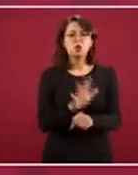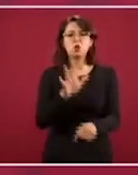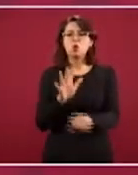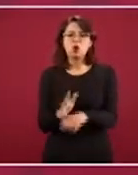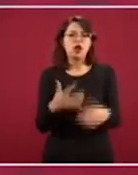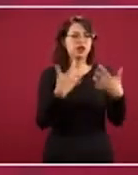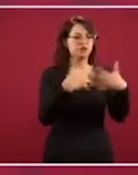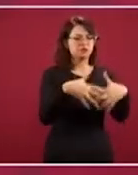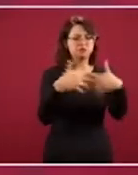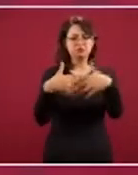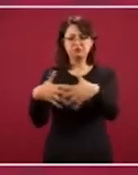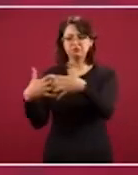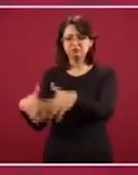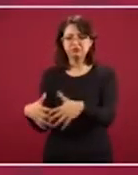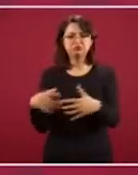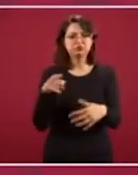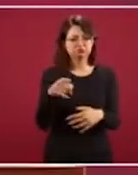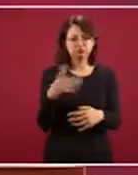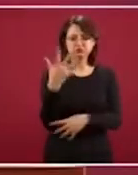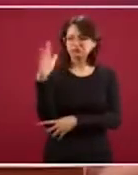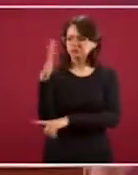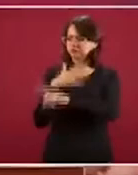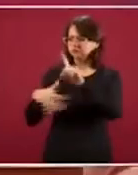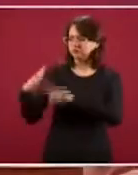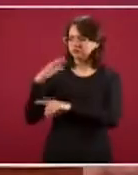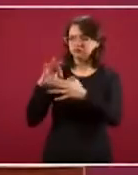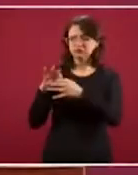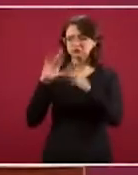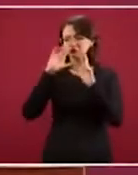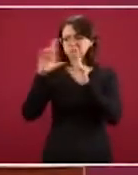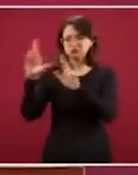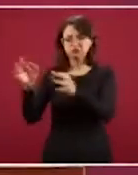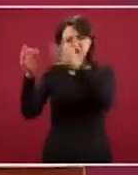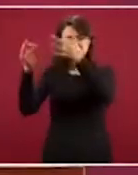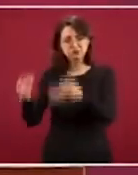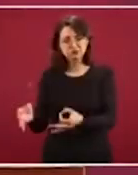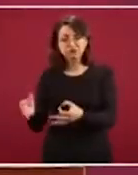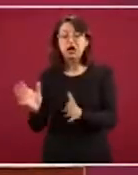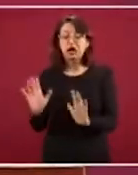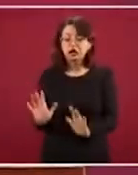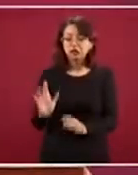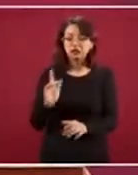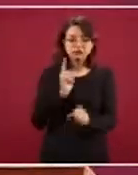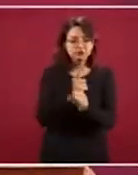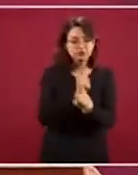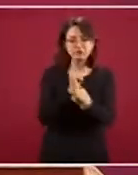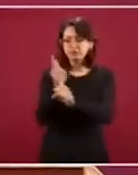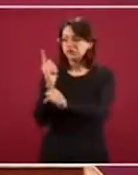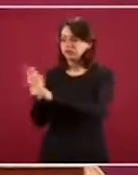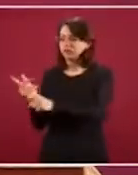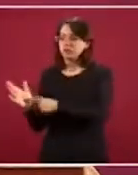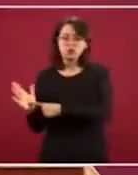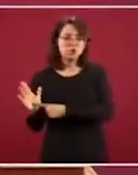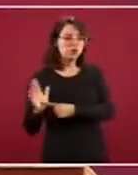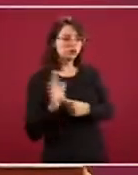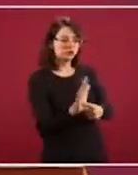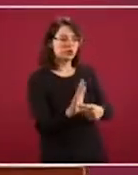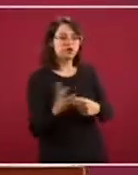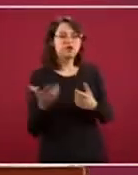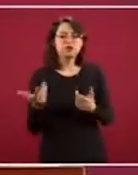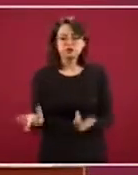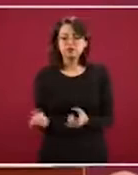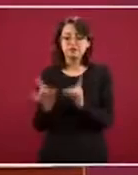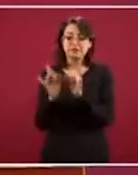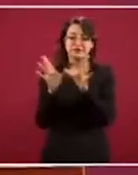que están ambientalmente en lo correcto para que ellos sirvan ejemplo para el resto que yo creo que hay muchas más por supuesto porque la situación es muy